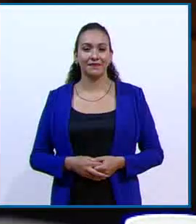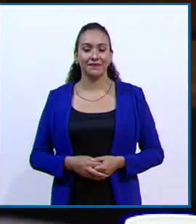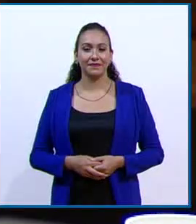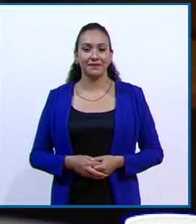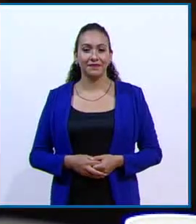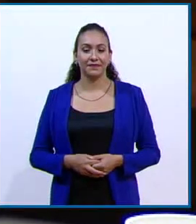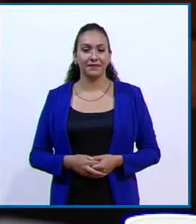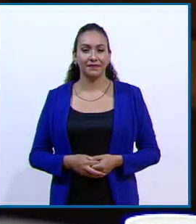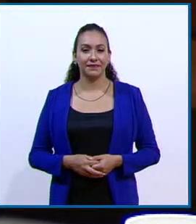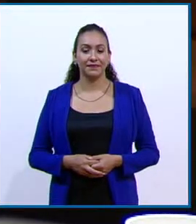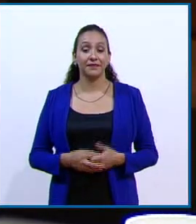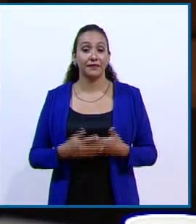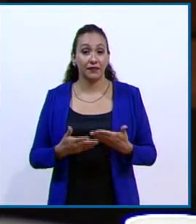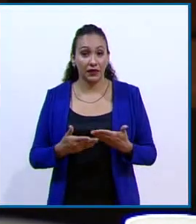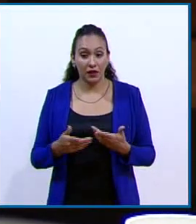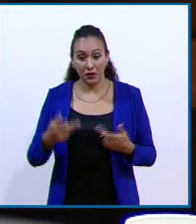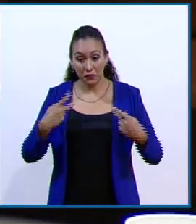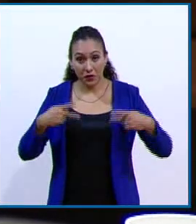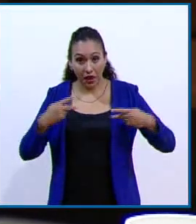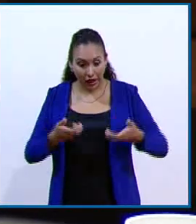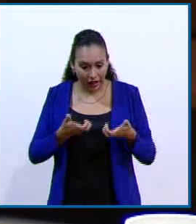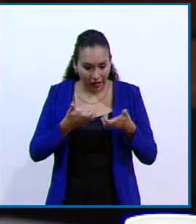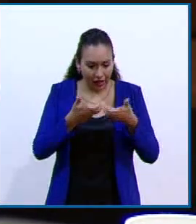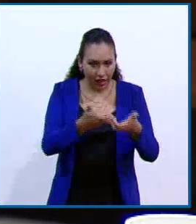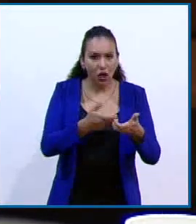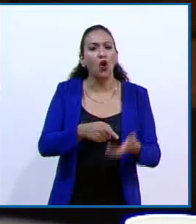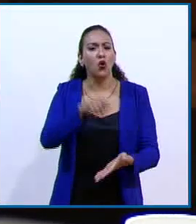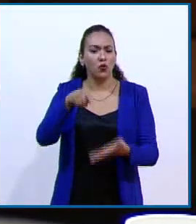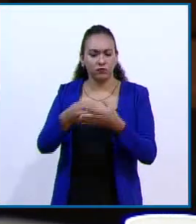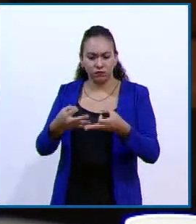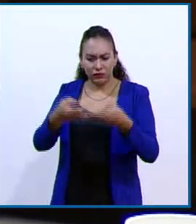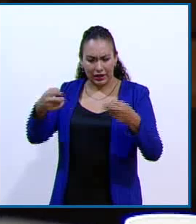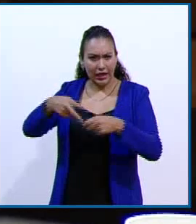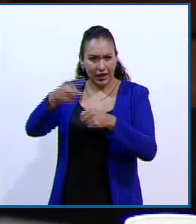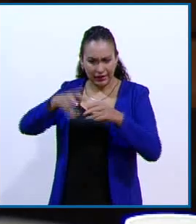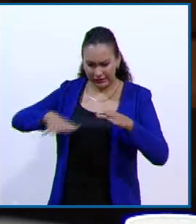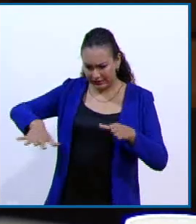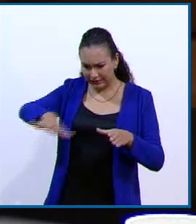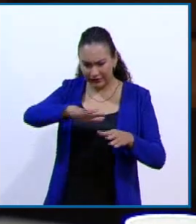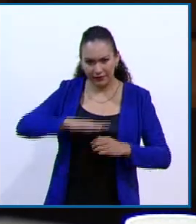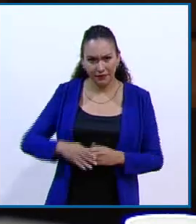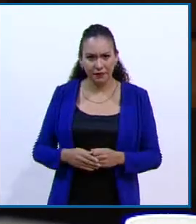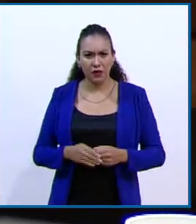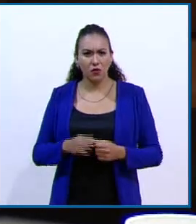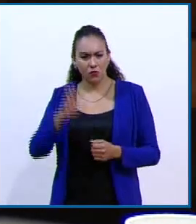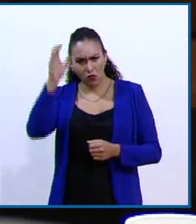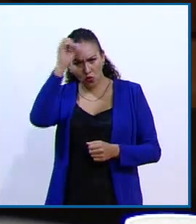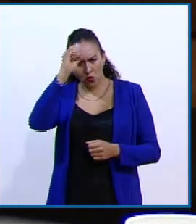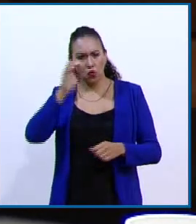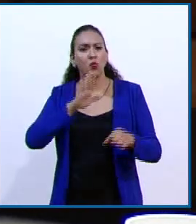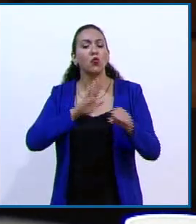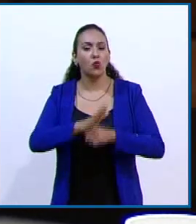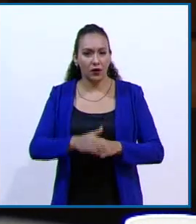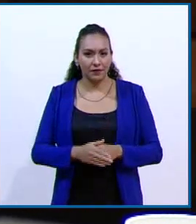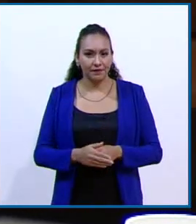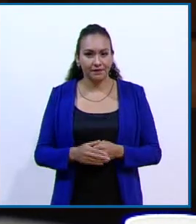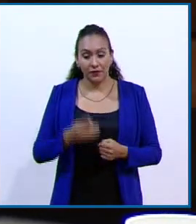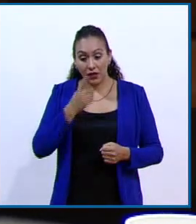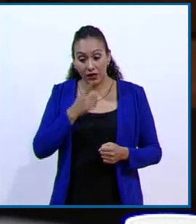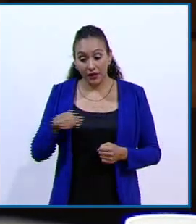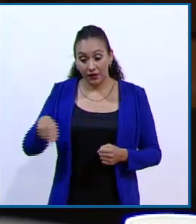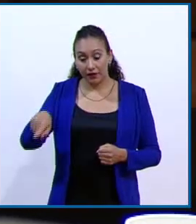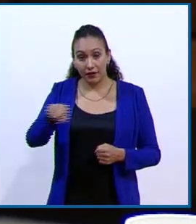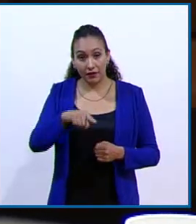Por pernoctar en la vía pública o en lotes baldíos. Al respecto, el proyecto propone declarar su invalidez por estar redactadas